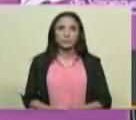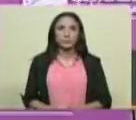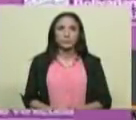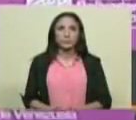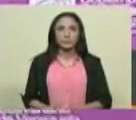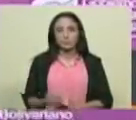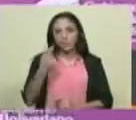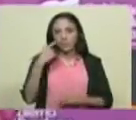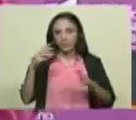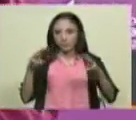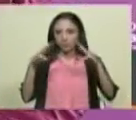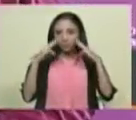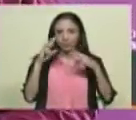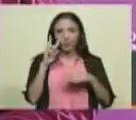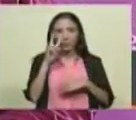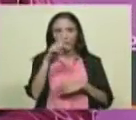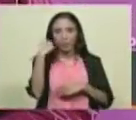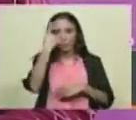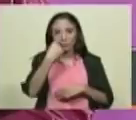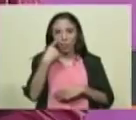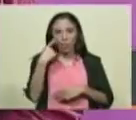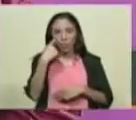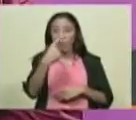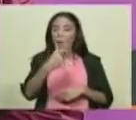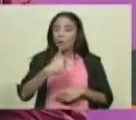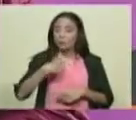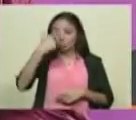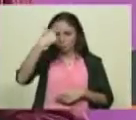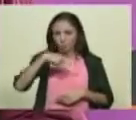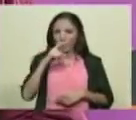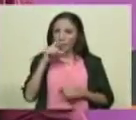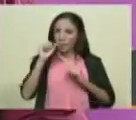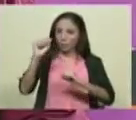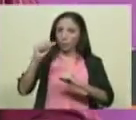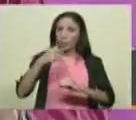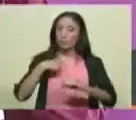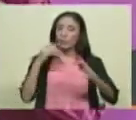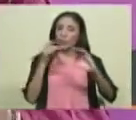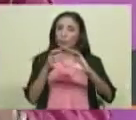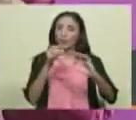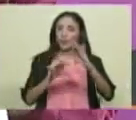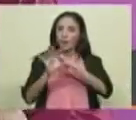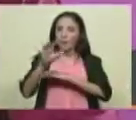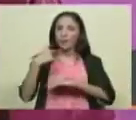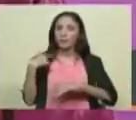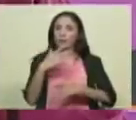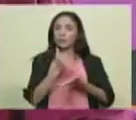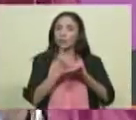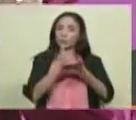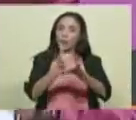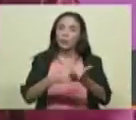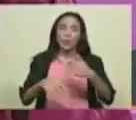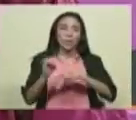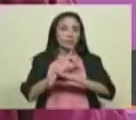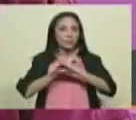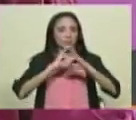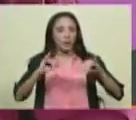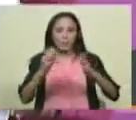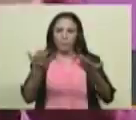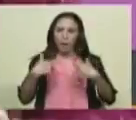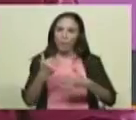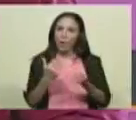mírame los ojos, mujer, soy Nicolás Maduro y con el carnet de la patria te quiero proteger ya. Colabora